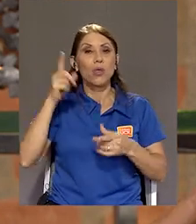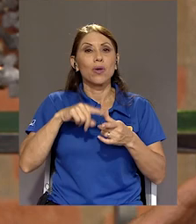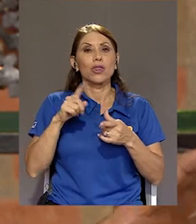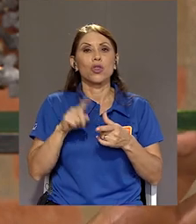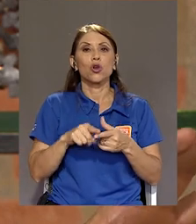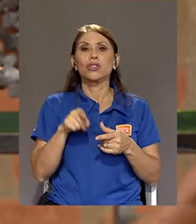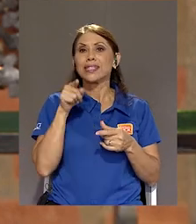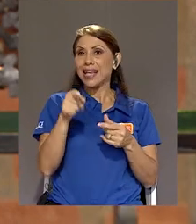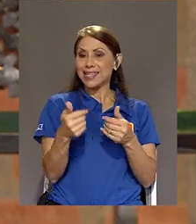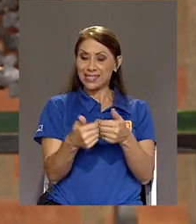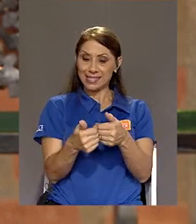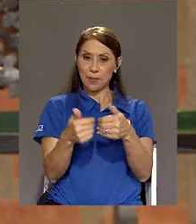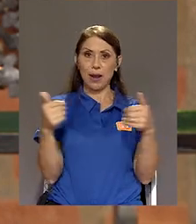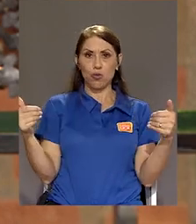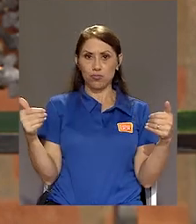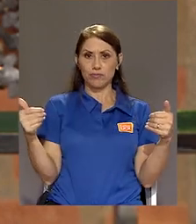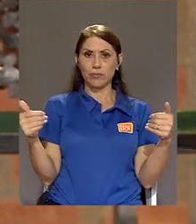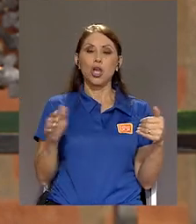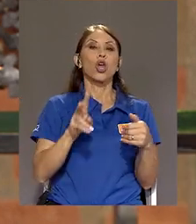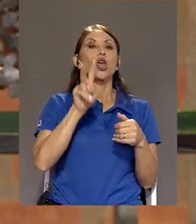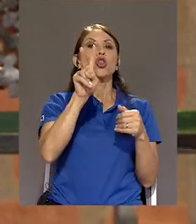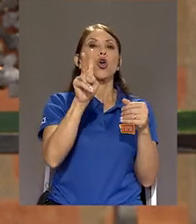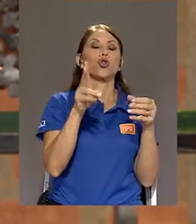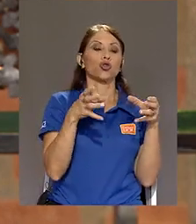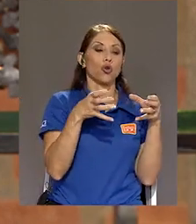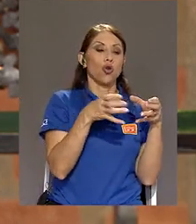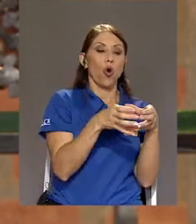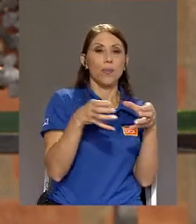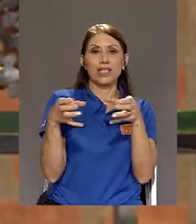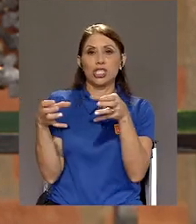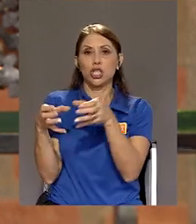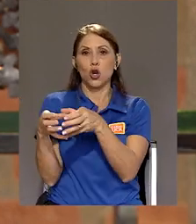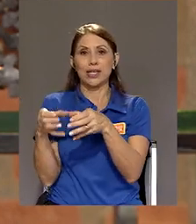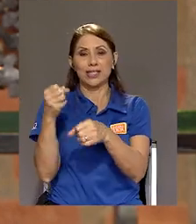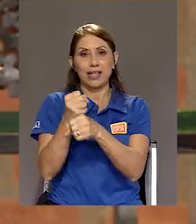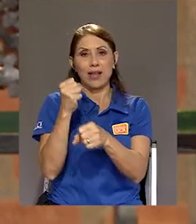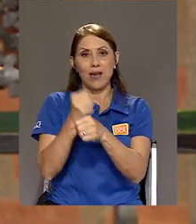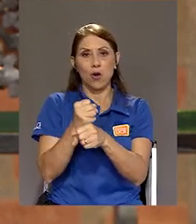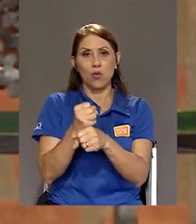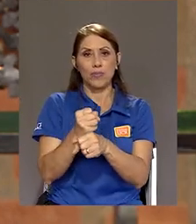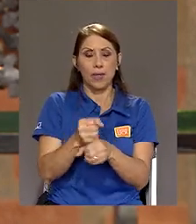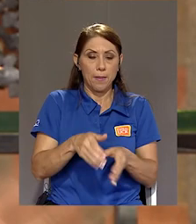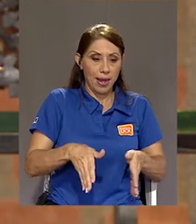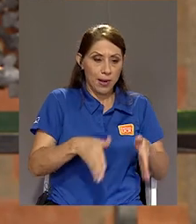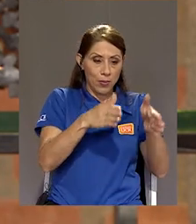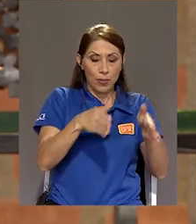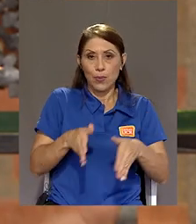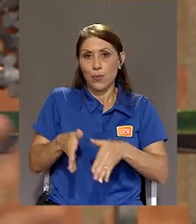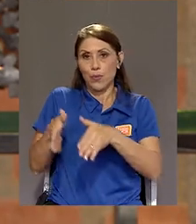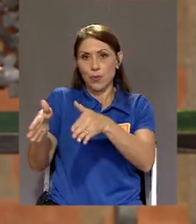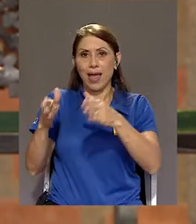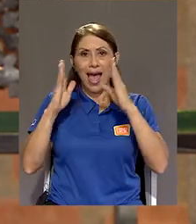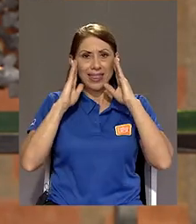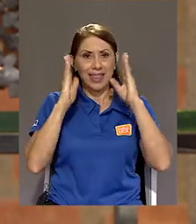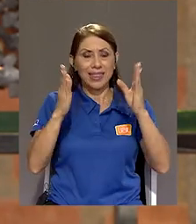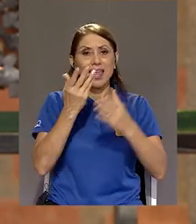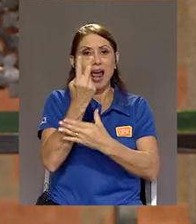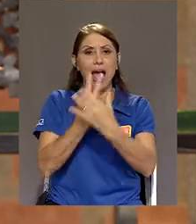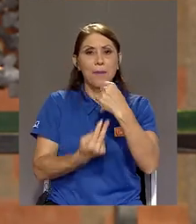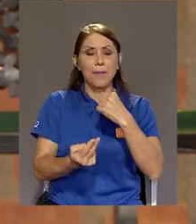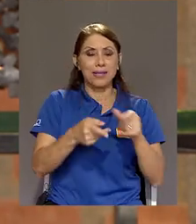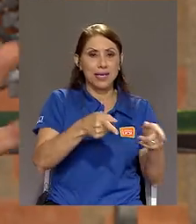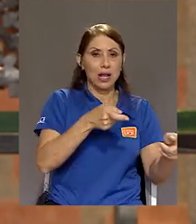paró, hizo 2 comisiones de trabajo para atender ambas cosas, lo que es la parte de